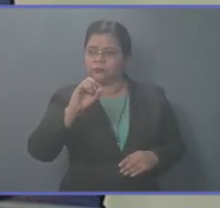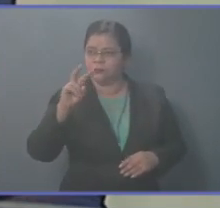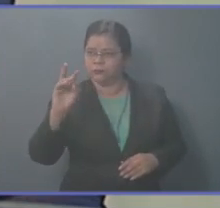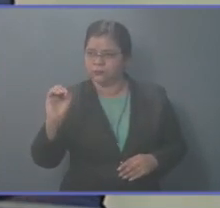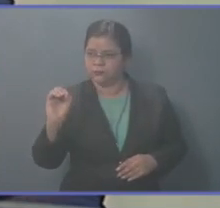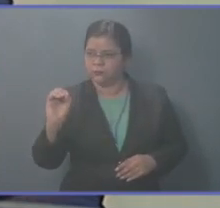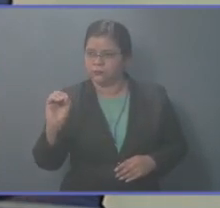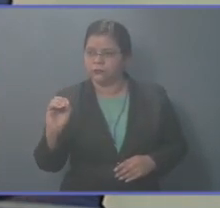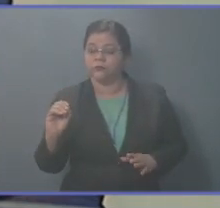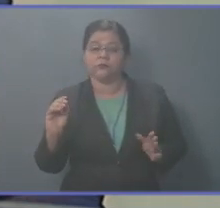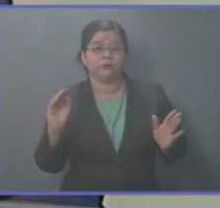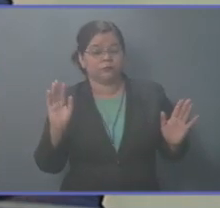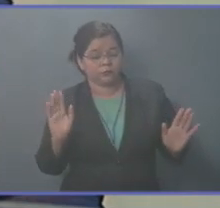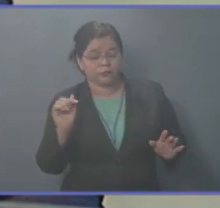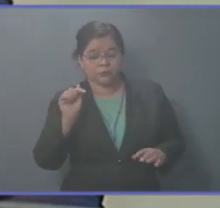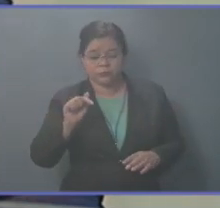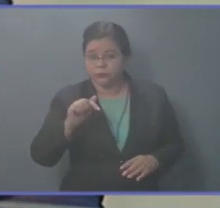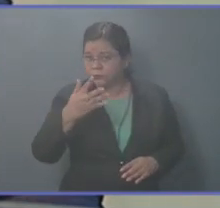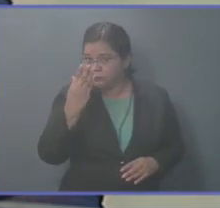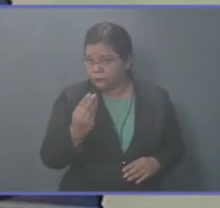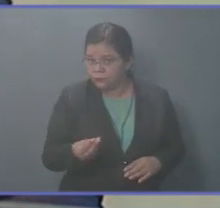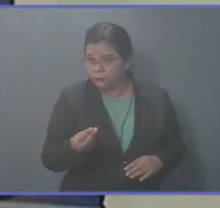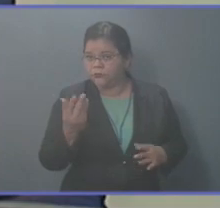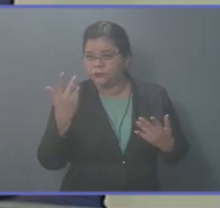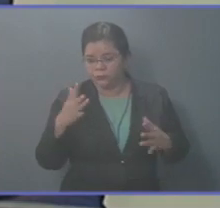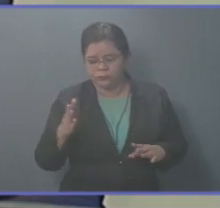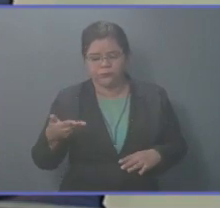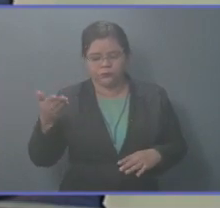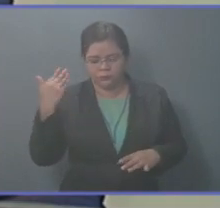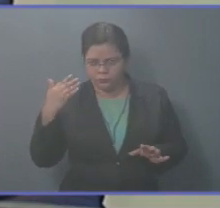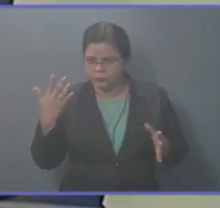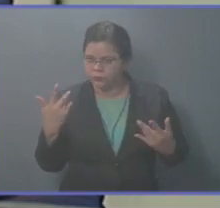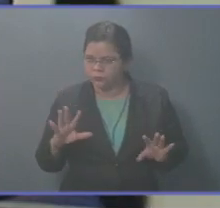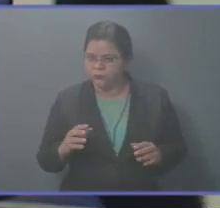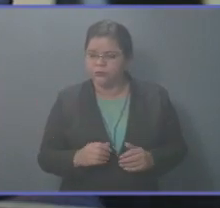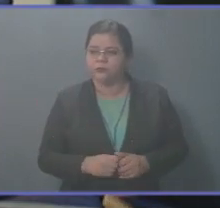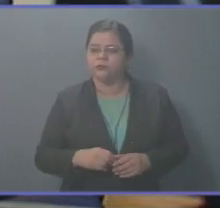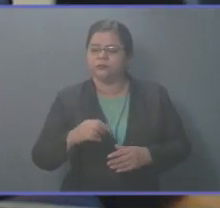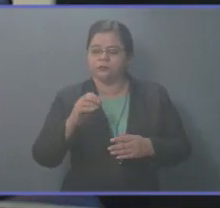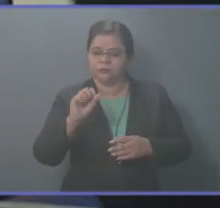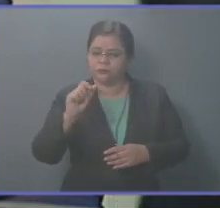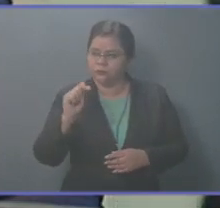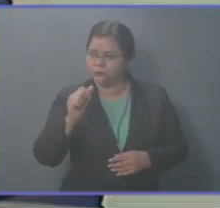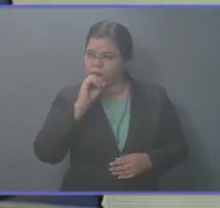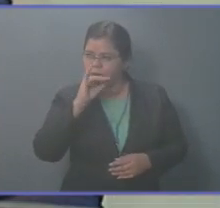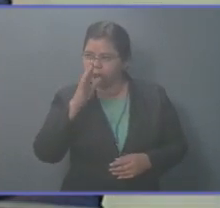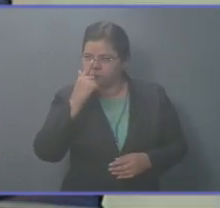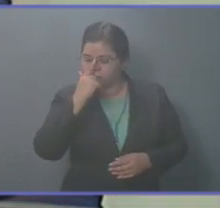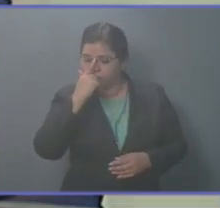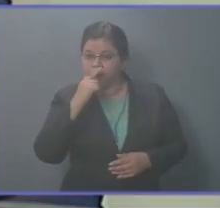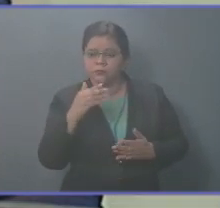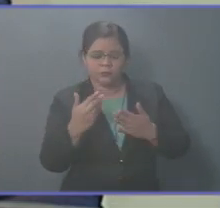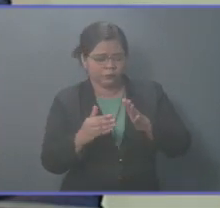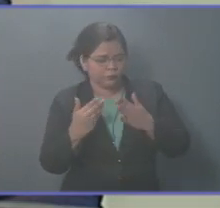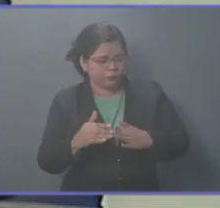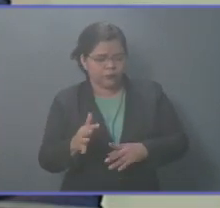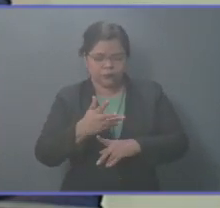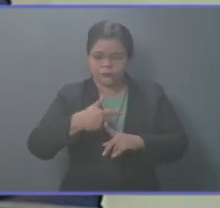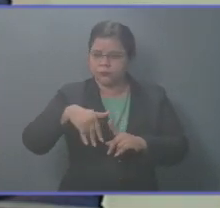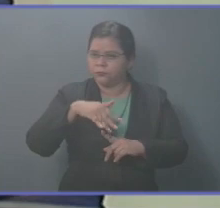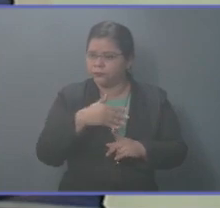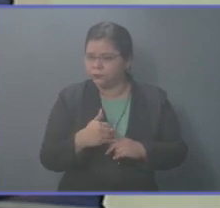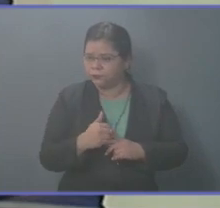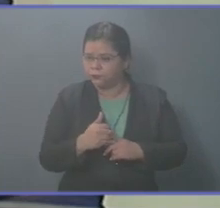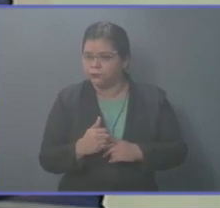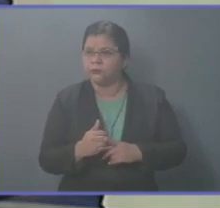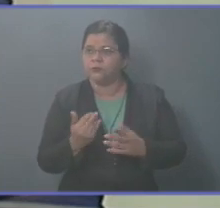2020. Aunque esta fecha y hora ya han pasado, esta sala constata que han existido distintas situaciones